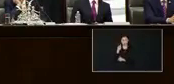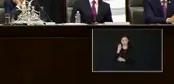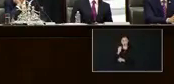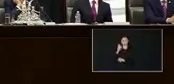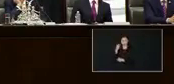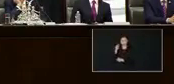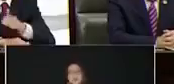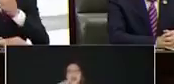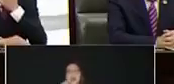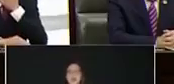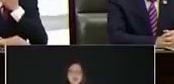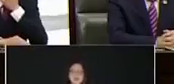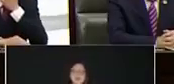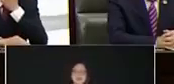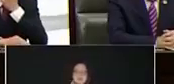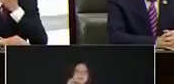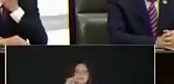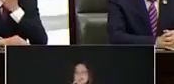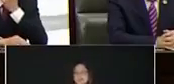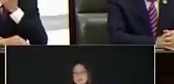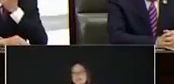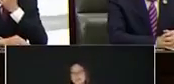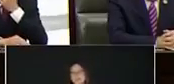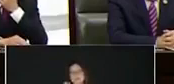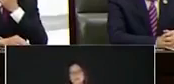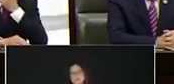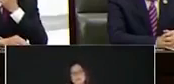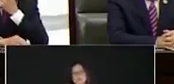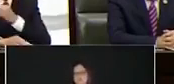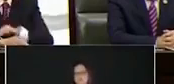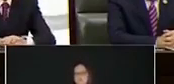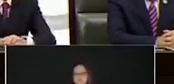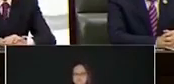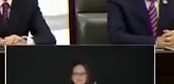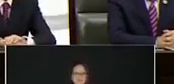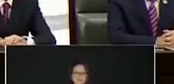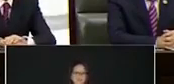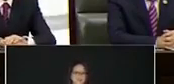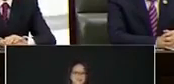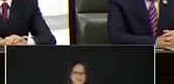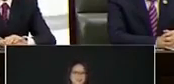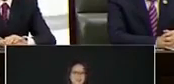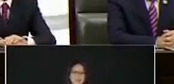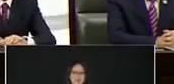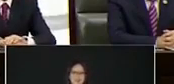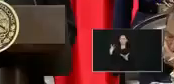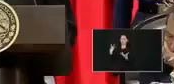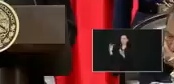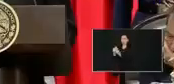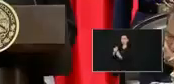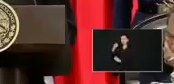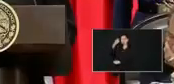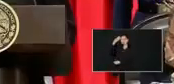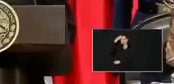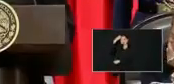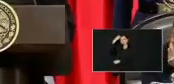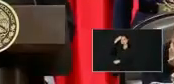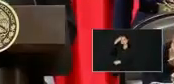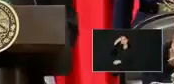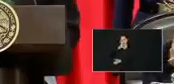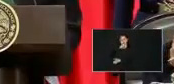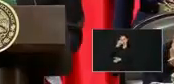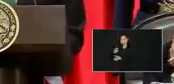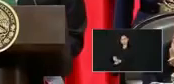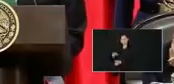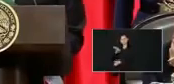residencia oficial ya se abrió desde hoy al público para convertirse en uno de